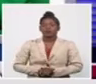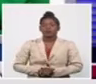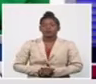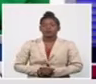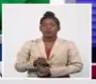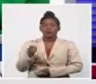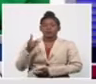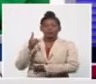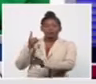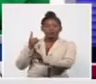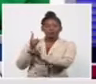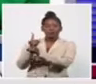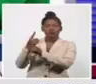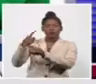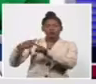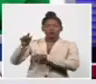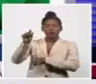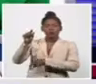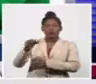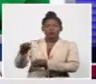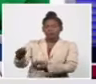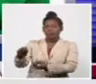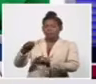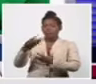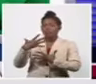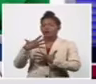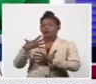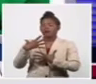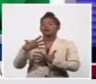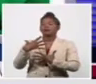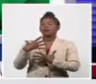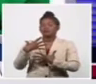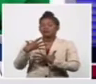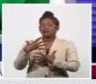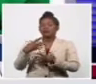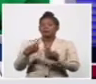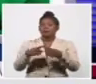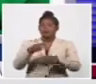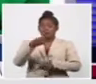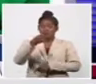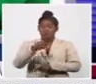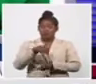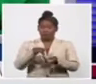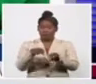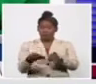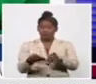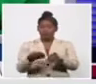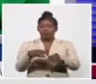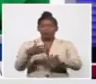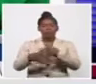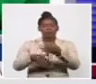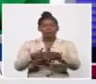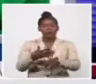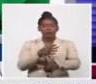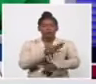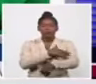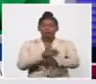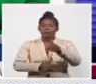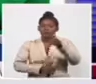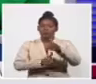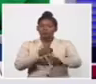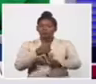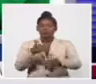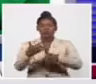positivo ya previamente, con algunas comorbilidades, hipertensión arterial, cardiopatía